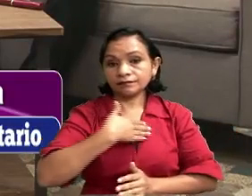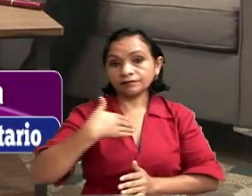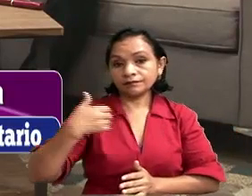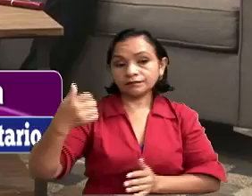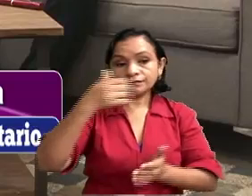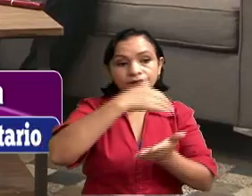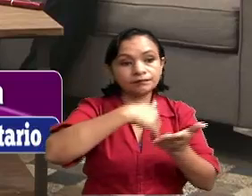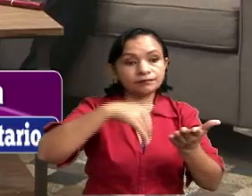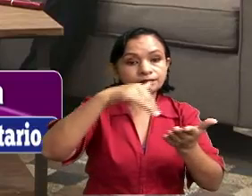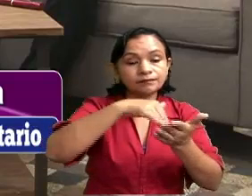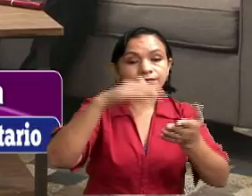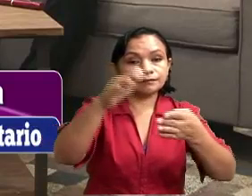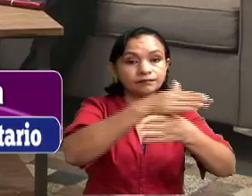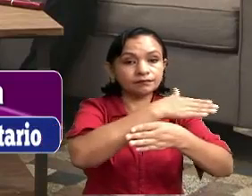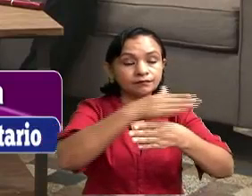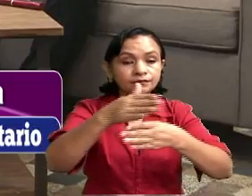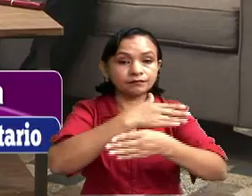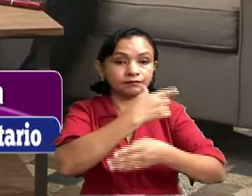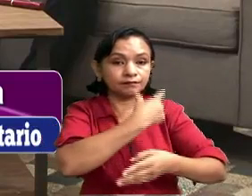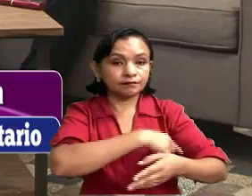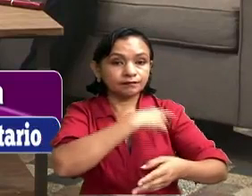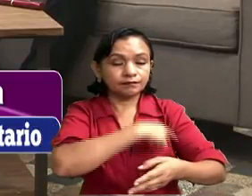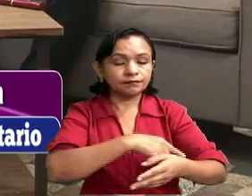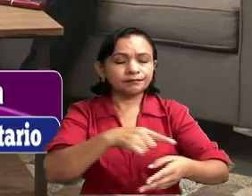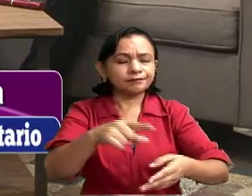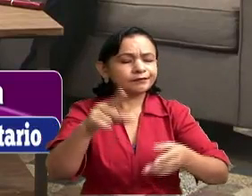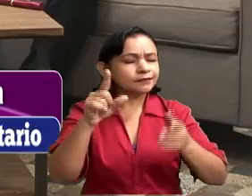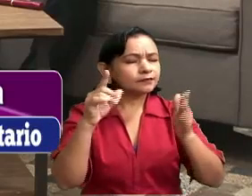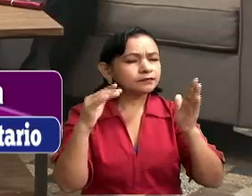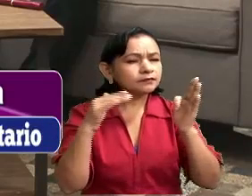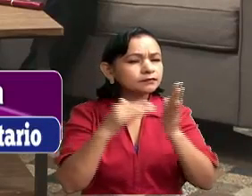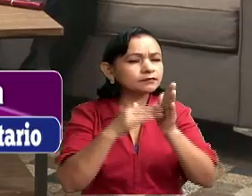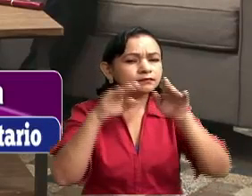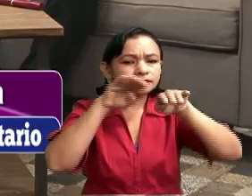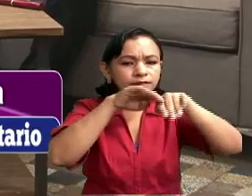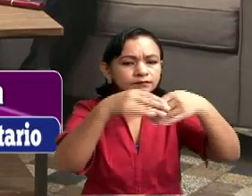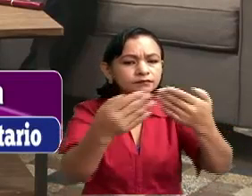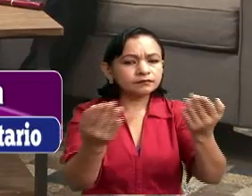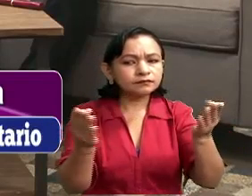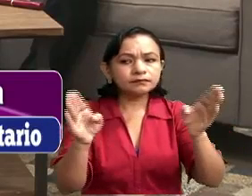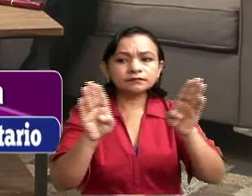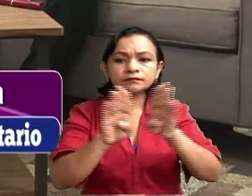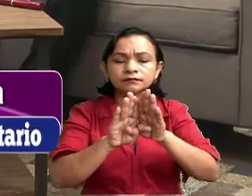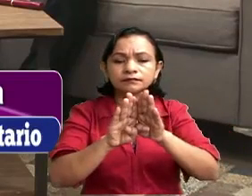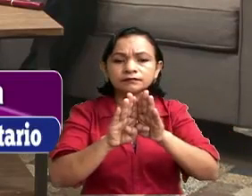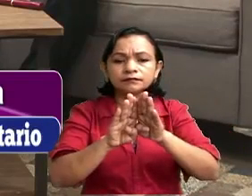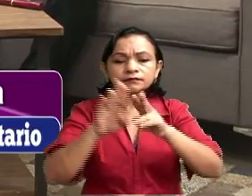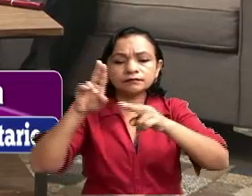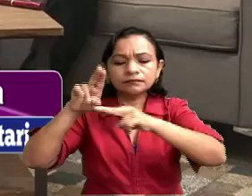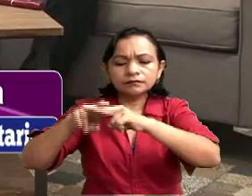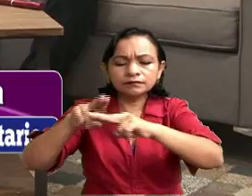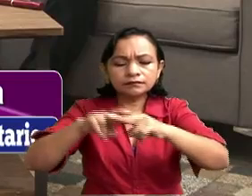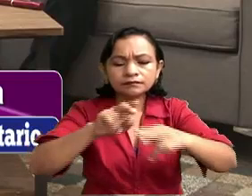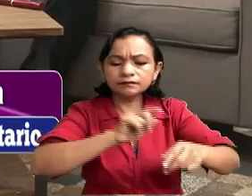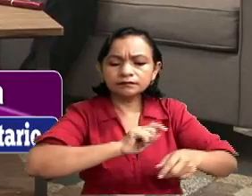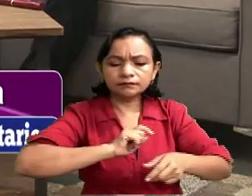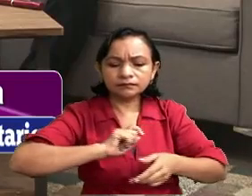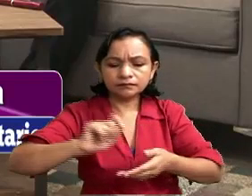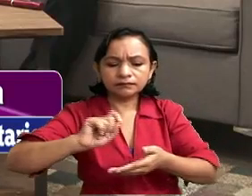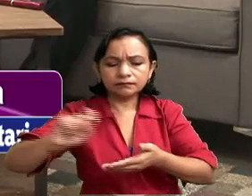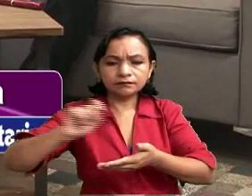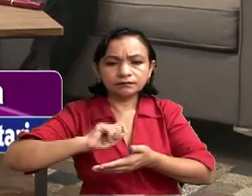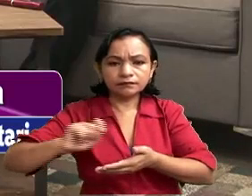centros escolares que ya alcanza miles de aulas, miles de pupitres y